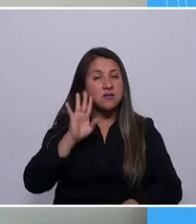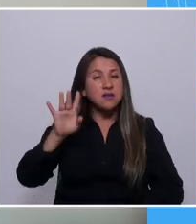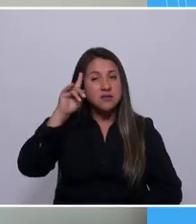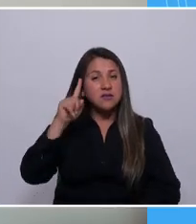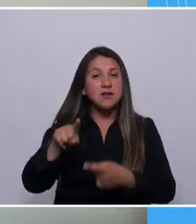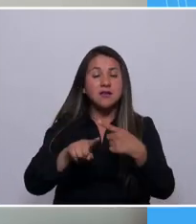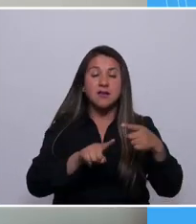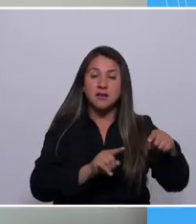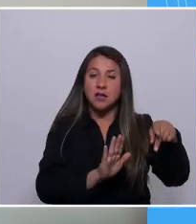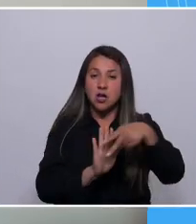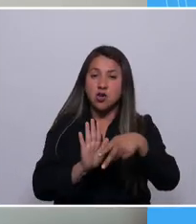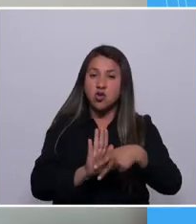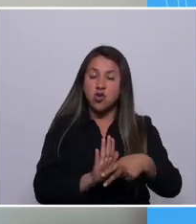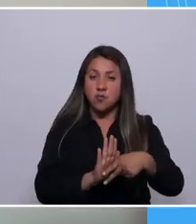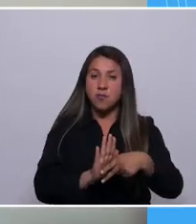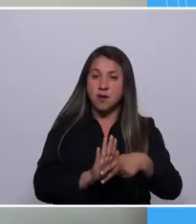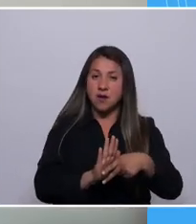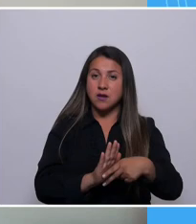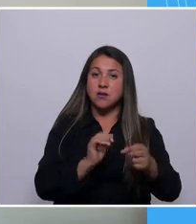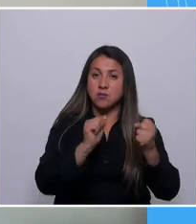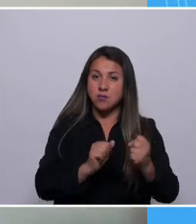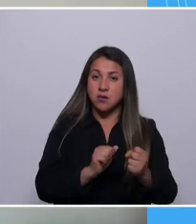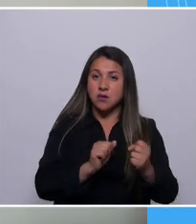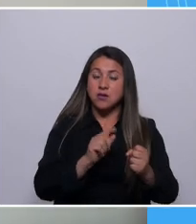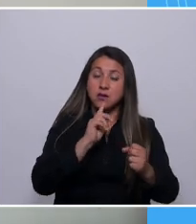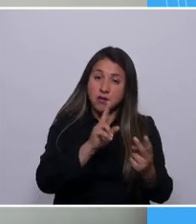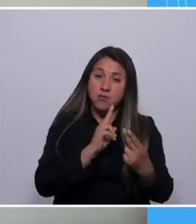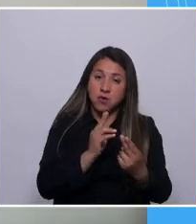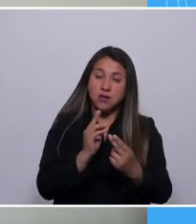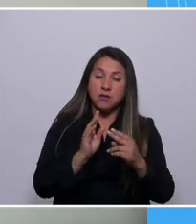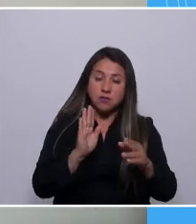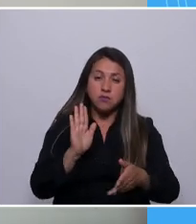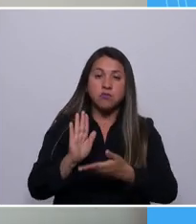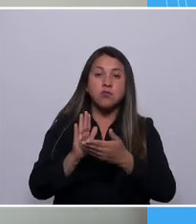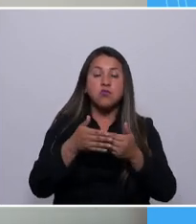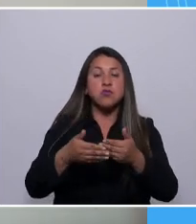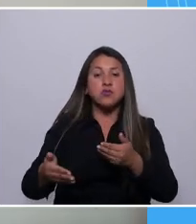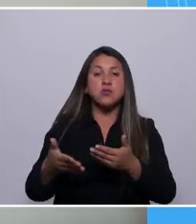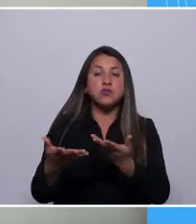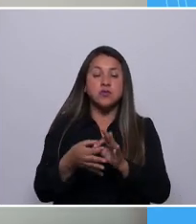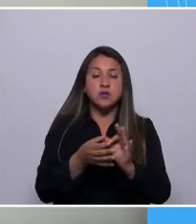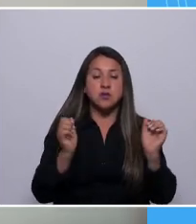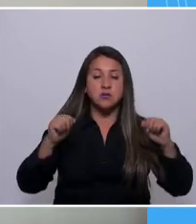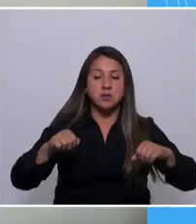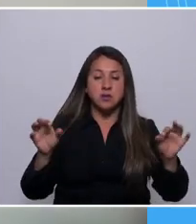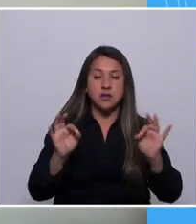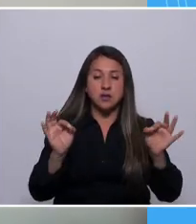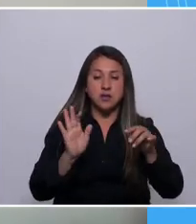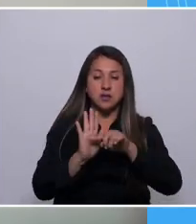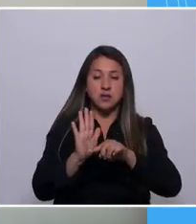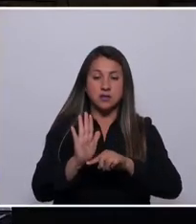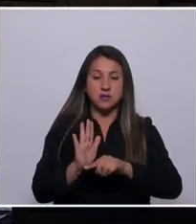distintas normas que puedan resultar del proceso. Por eso invitamos a aprobar esta indicación.